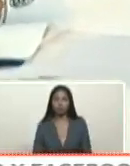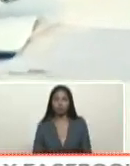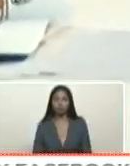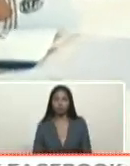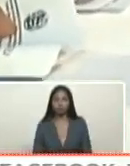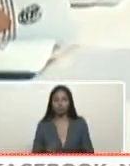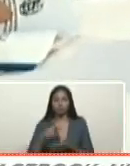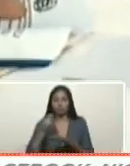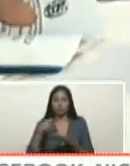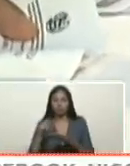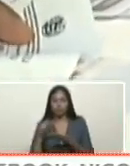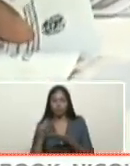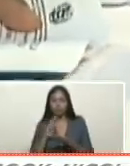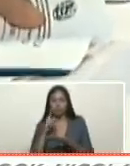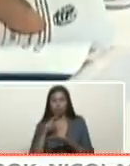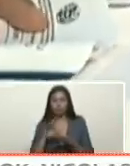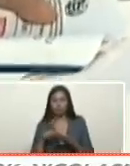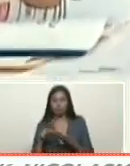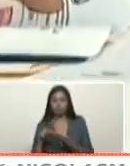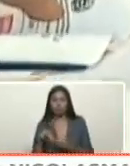Firmo aquí.